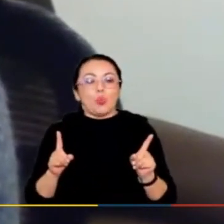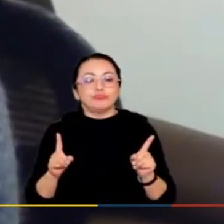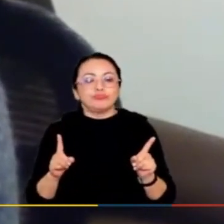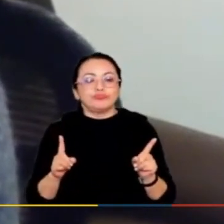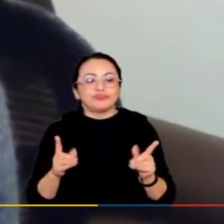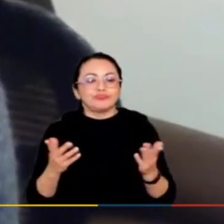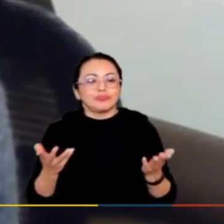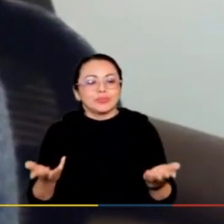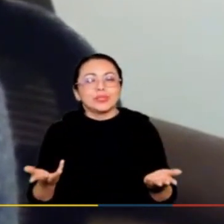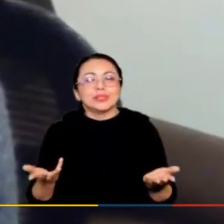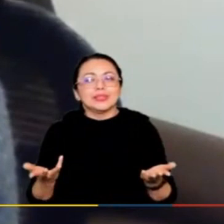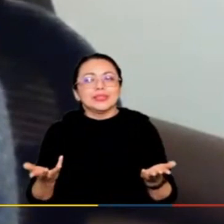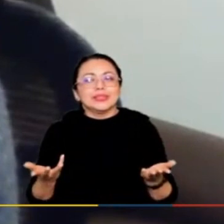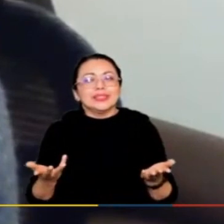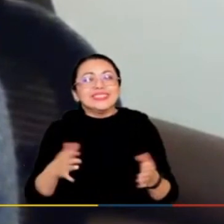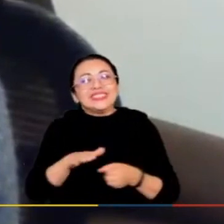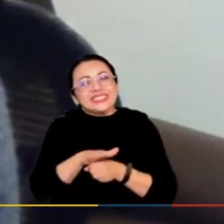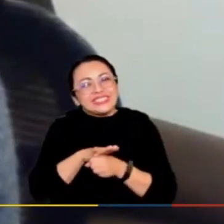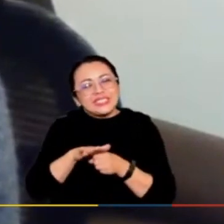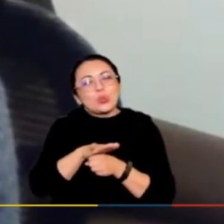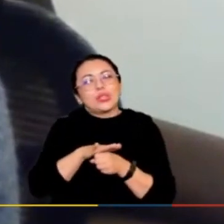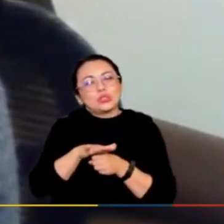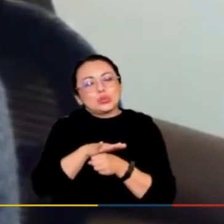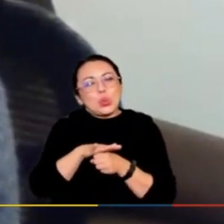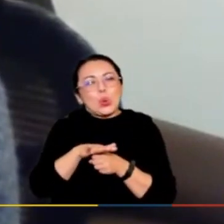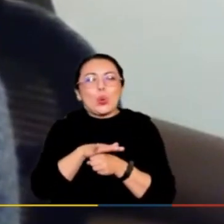Pero la situación